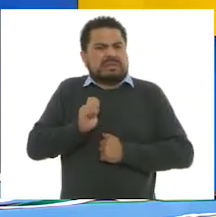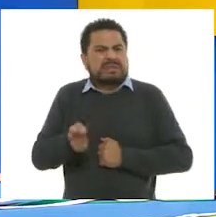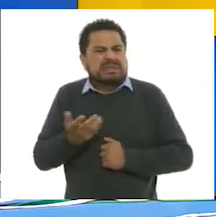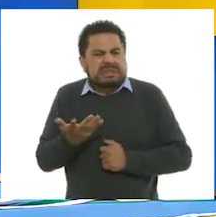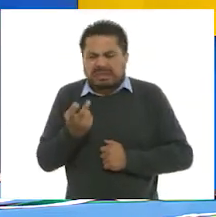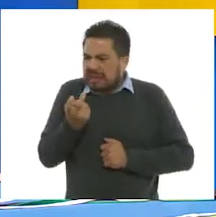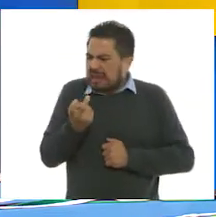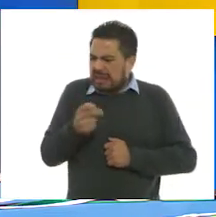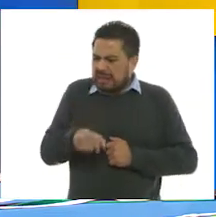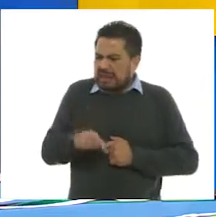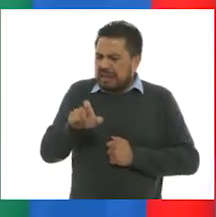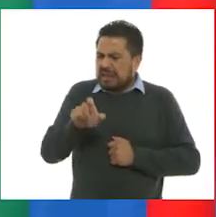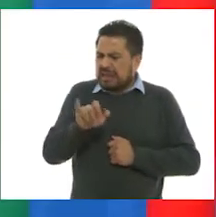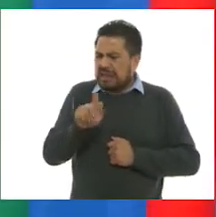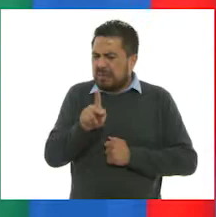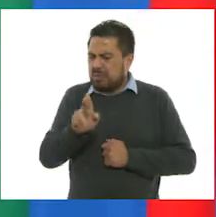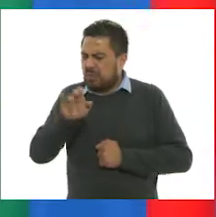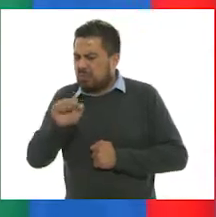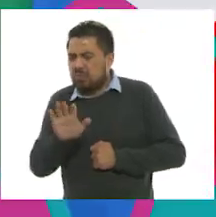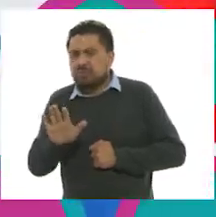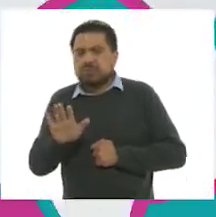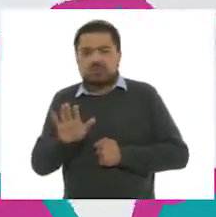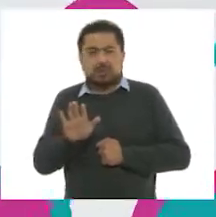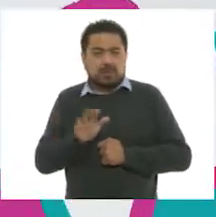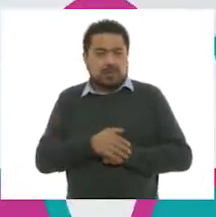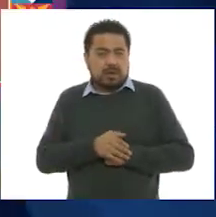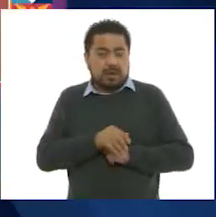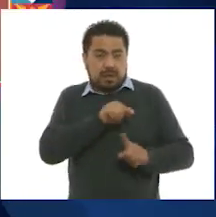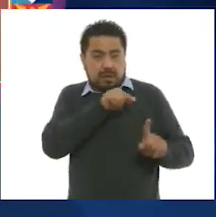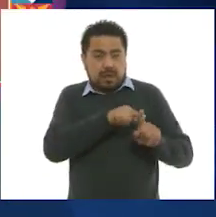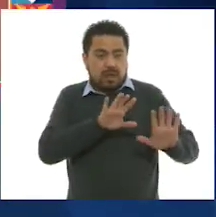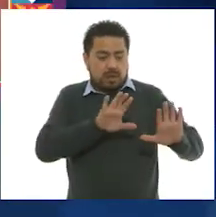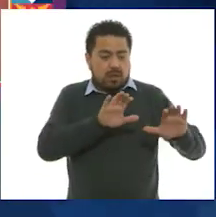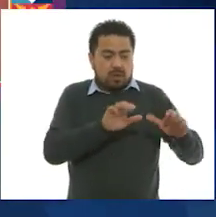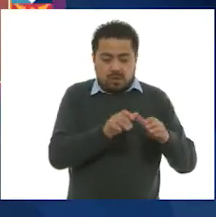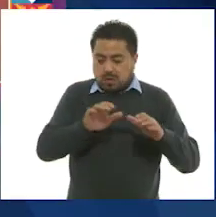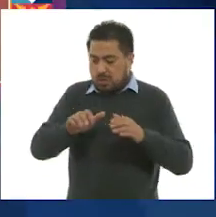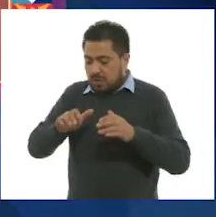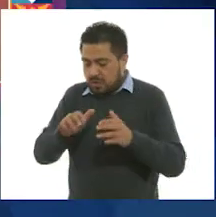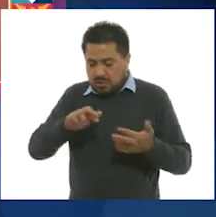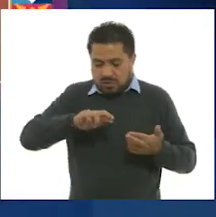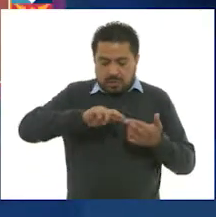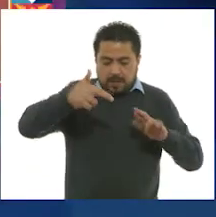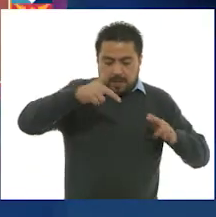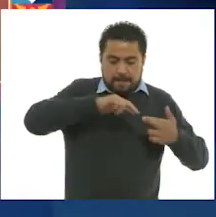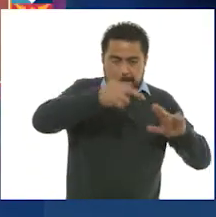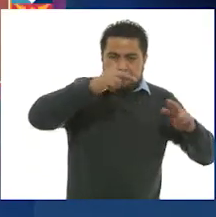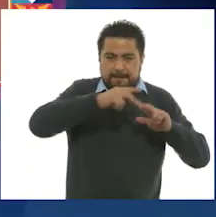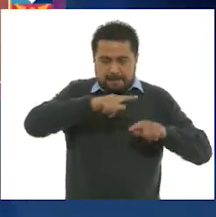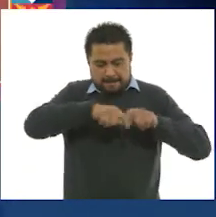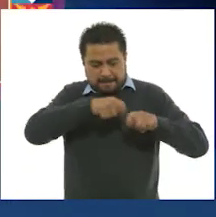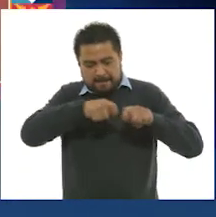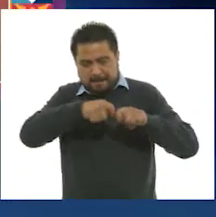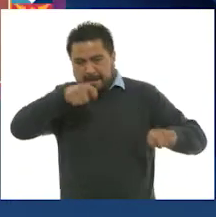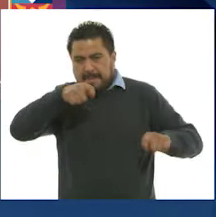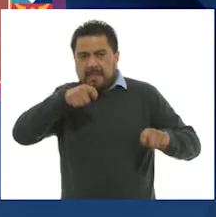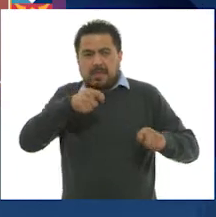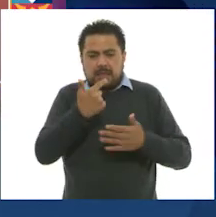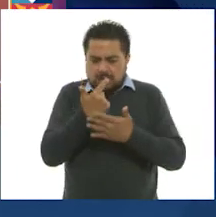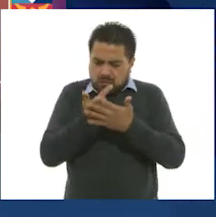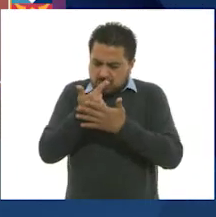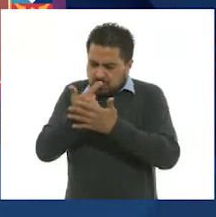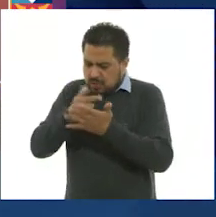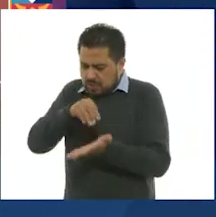¿Qué era eso, respetable amauta? Un quipú era un conjunto de cuerdas con nudos que servían para contabilizar